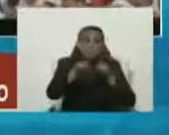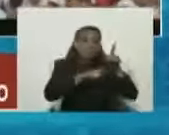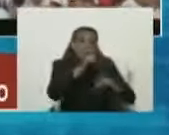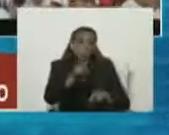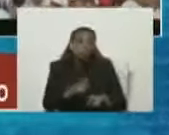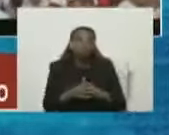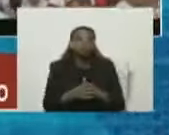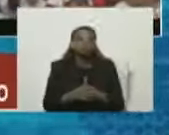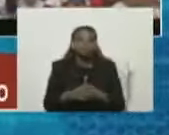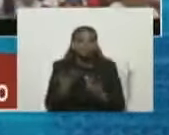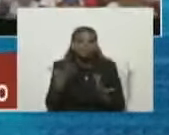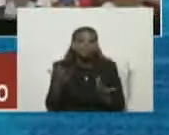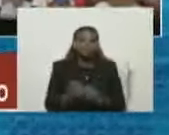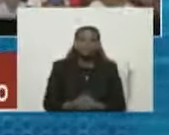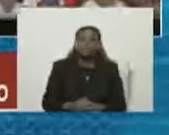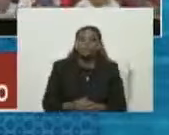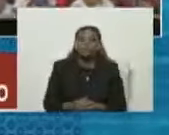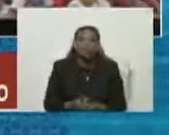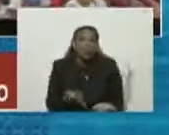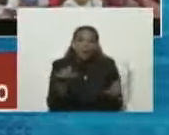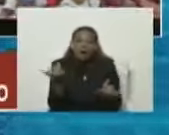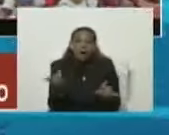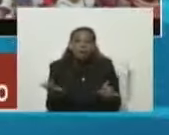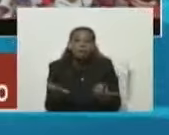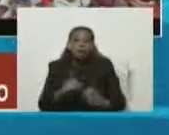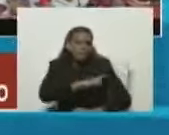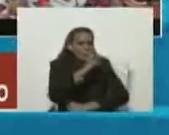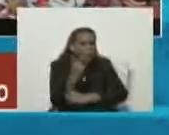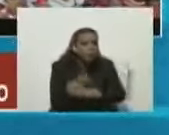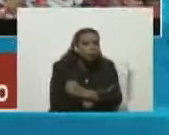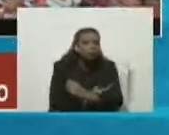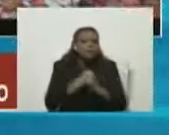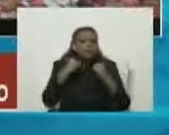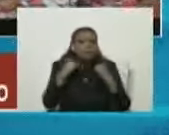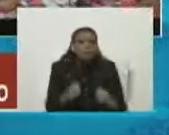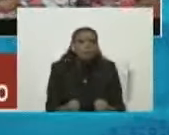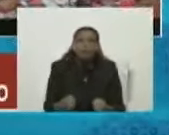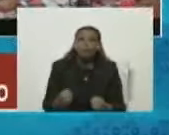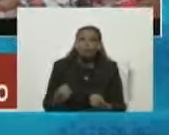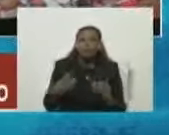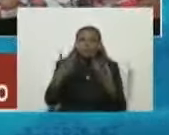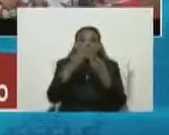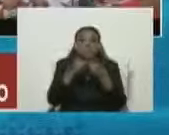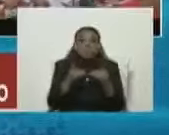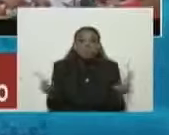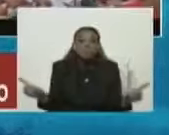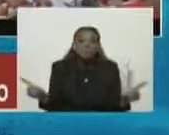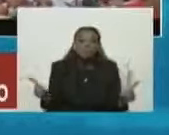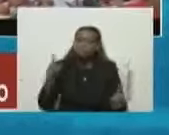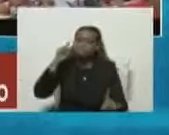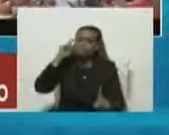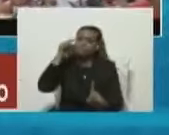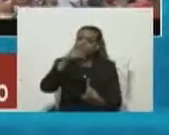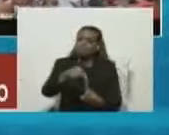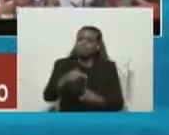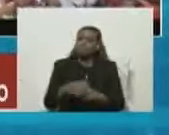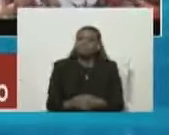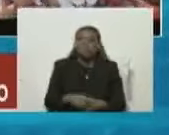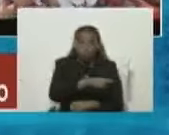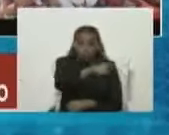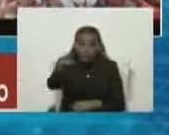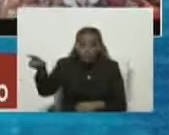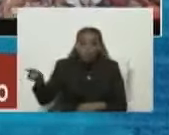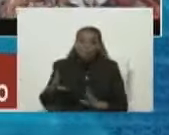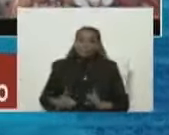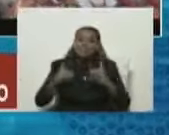Tenemos que hacer irreversible el empoderamiento y la democracia y que ustedes